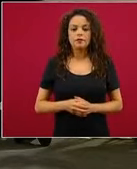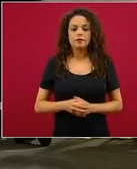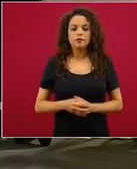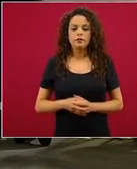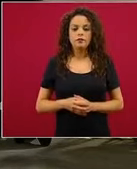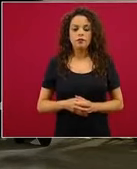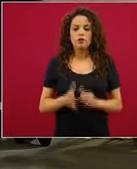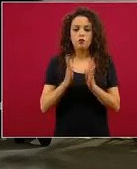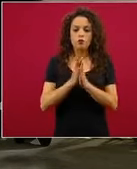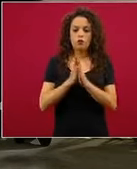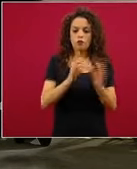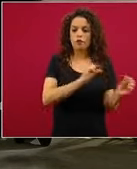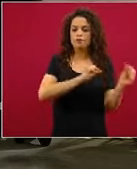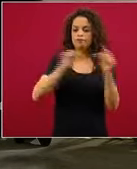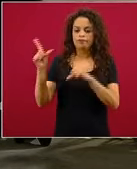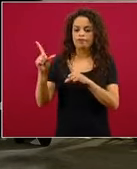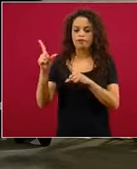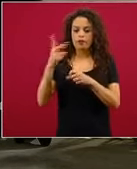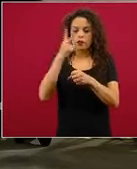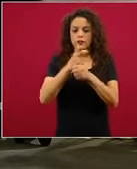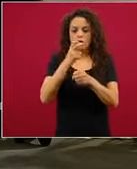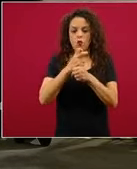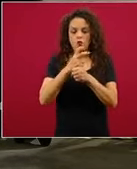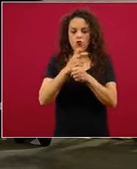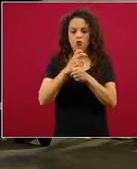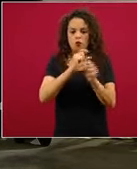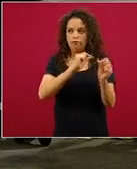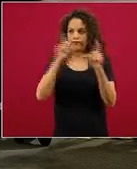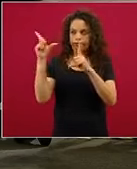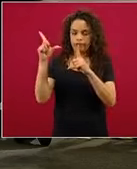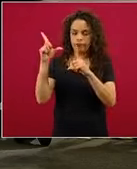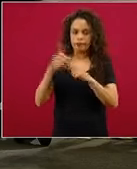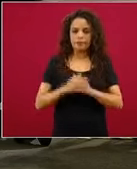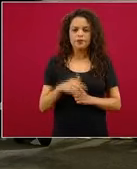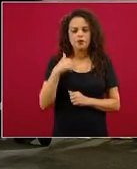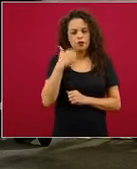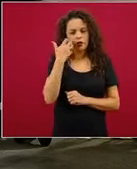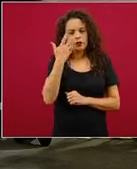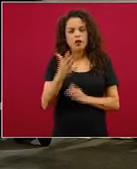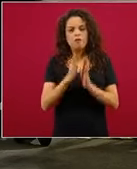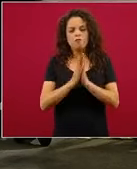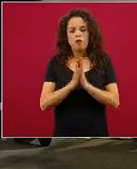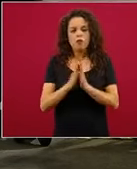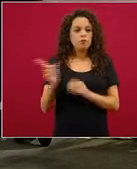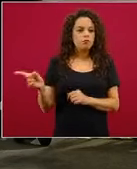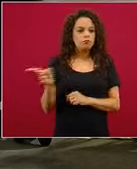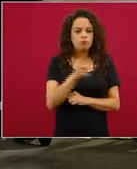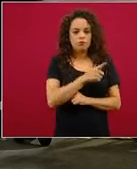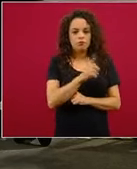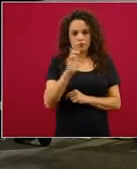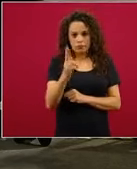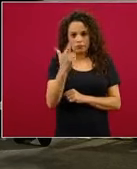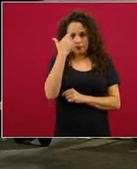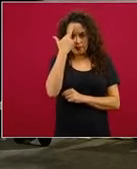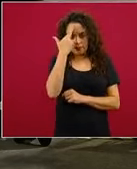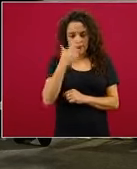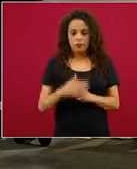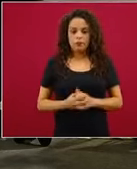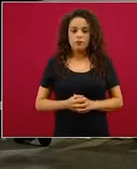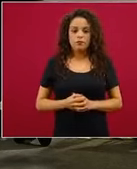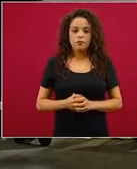segunda diapositiva. Quiero que tengamos presente lo siguiente.